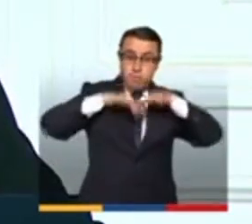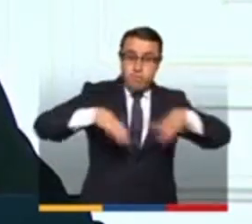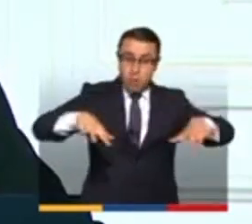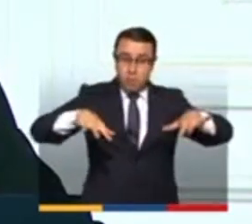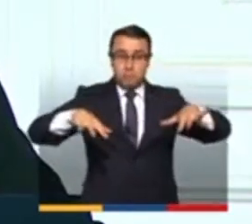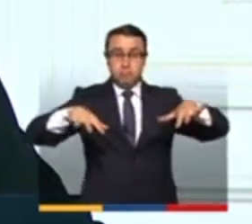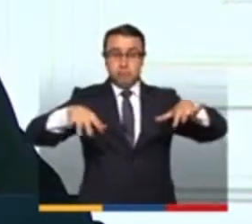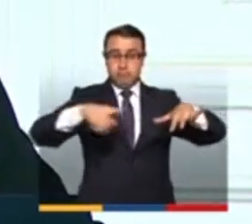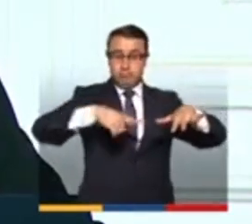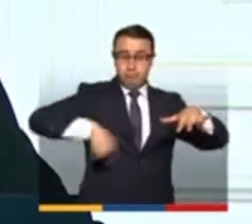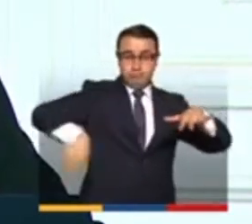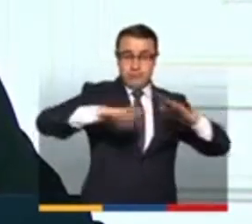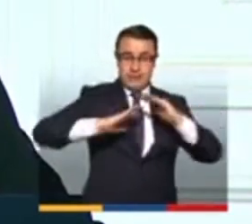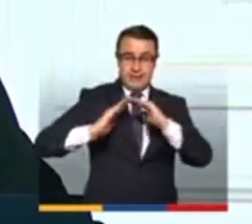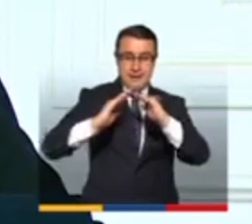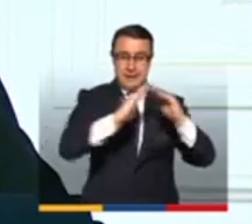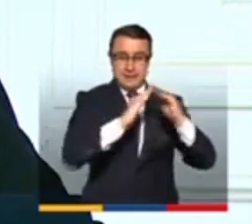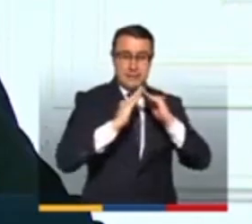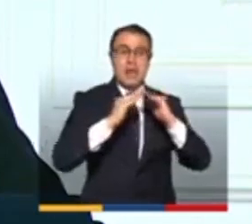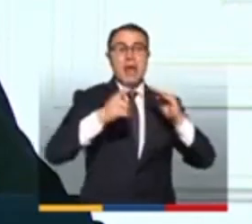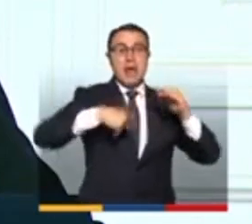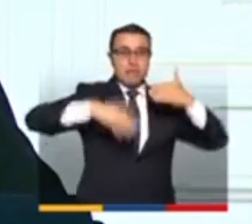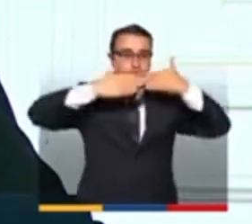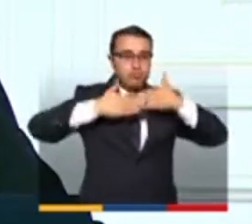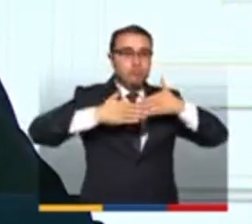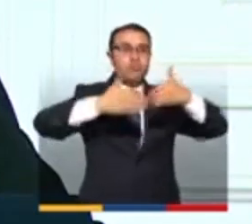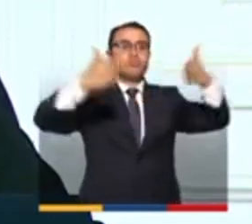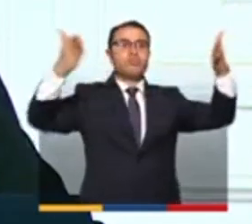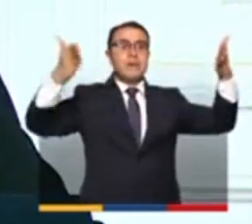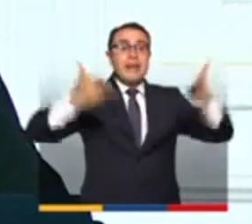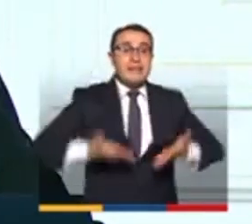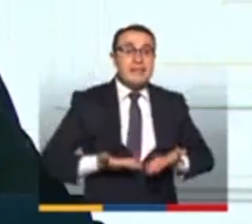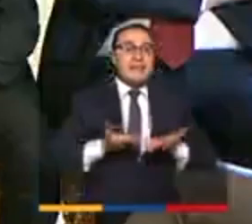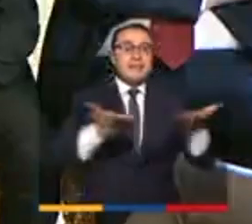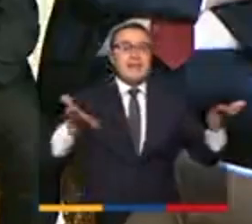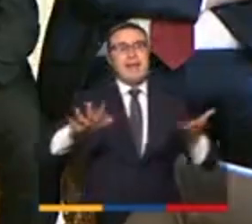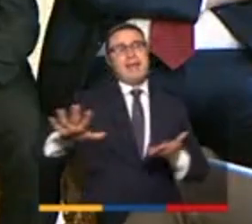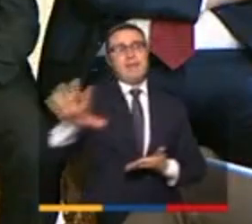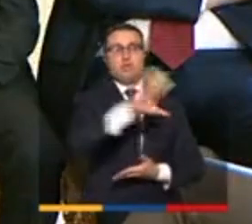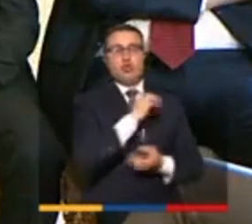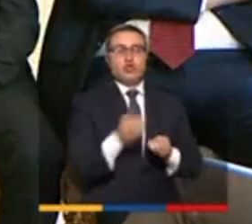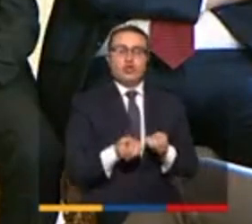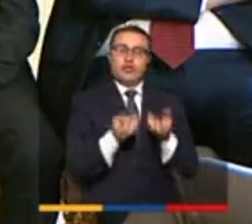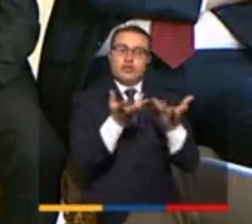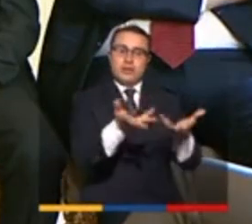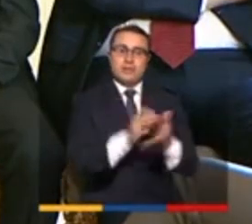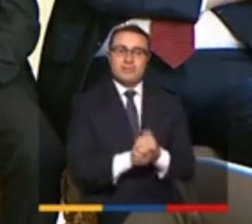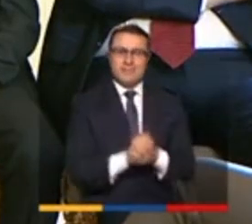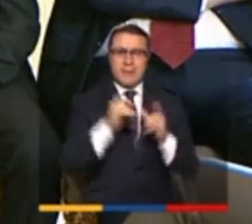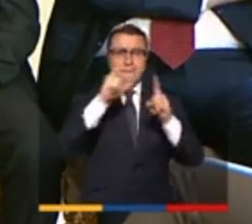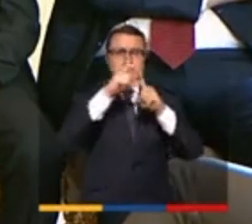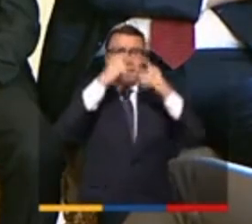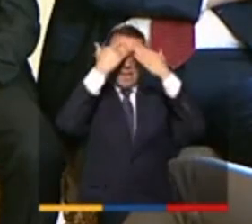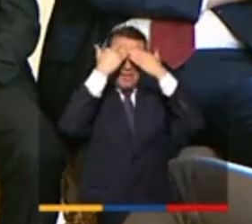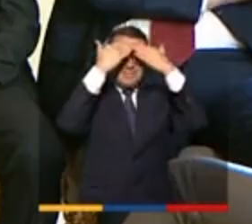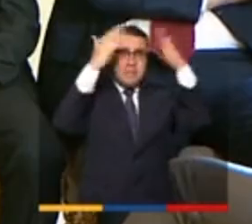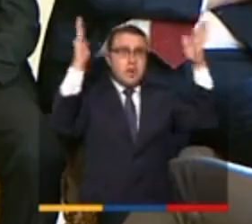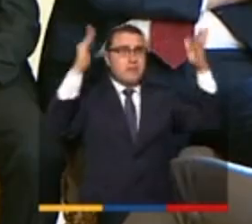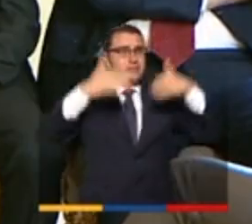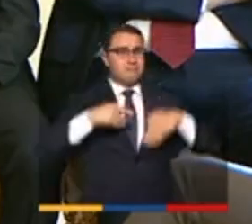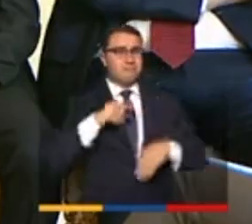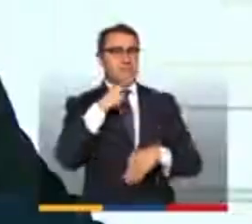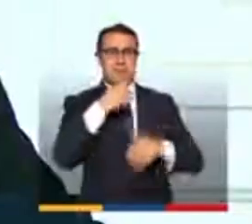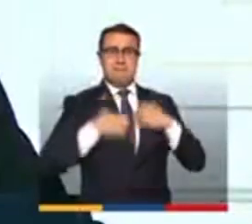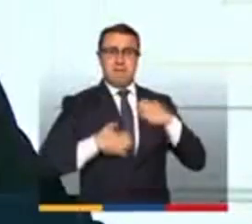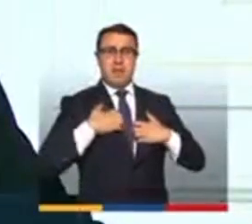públicos domiciliarios en Colombia. Es decir, la palabra democratizar ahora da miedo, la palabra democracia